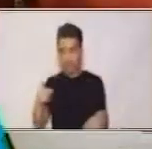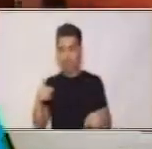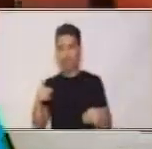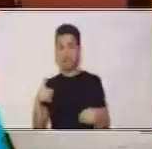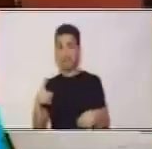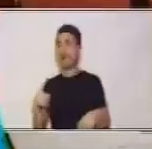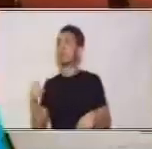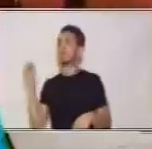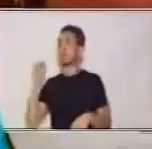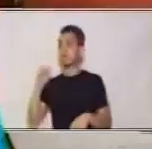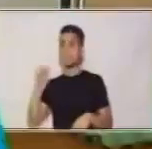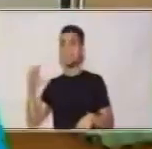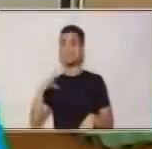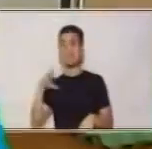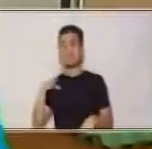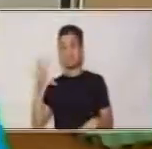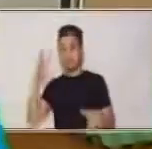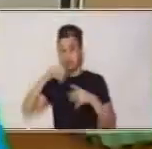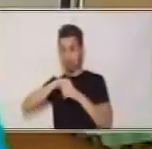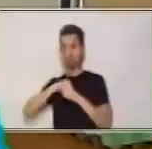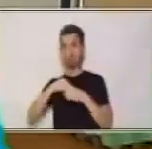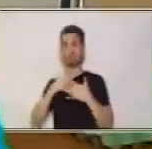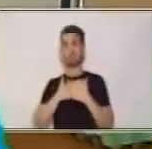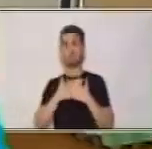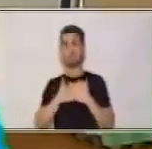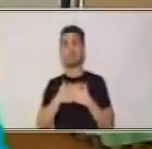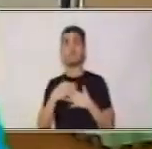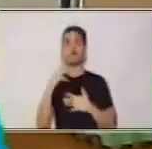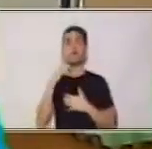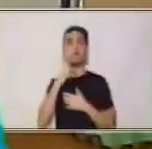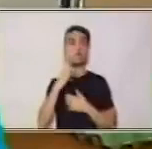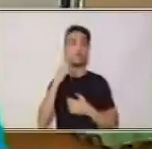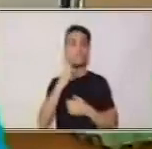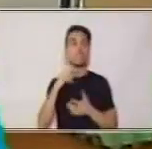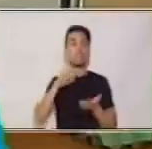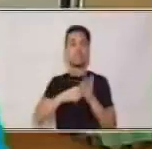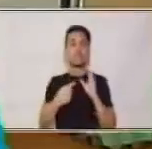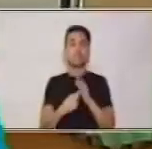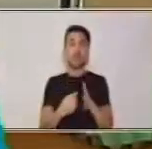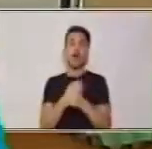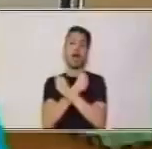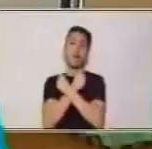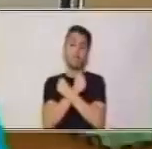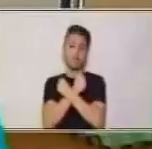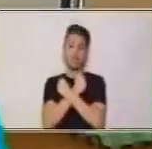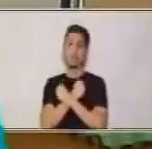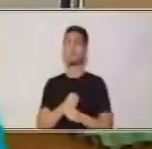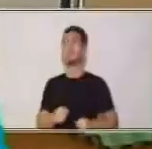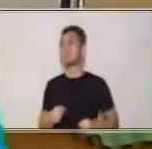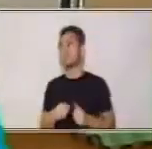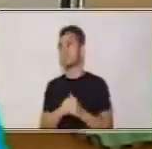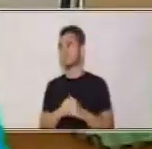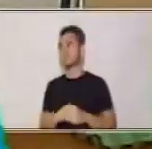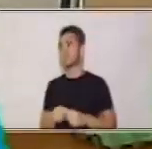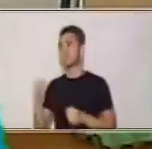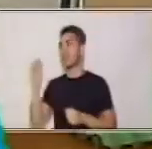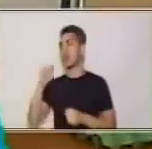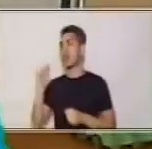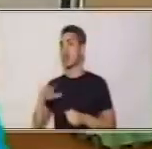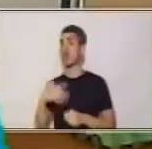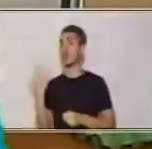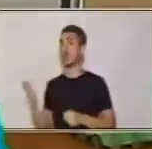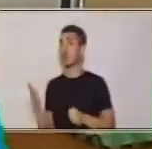que también tenía el color rosa. El color del amor. Muy bien. Y ahora con esto